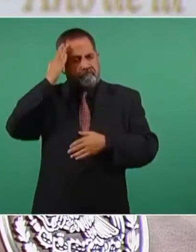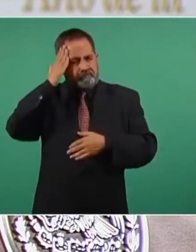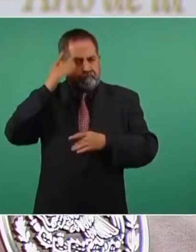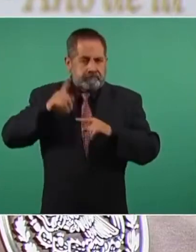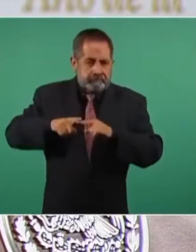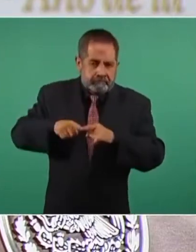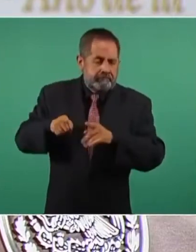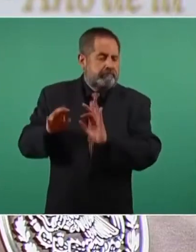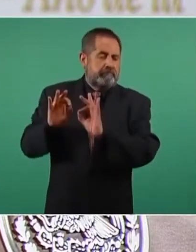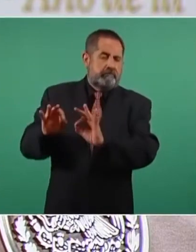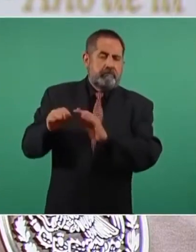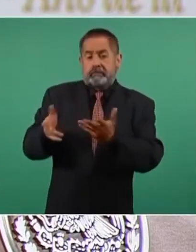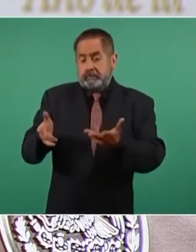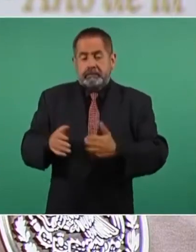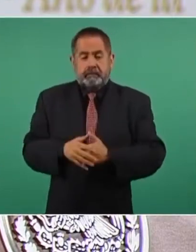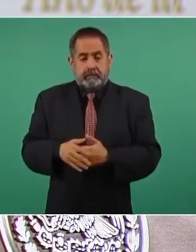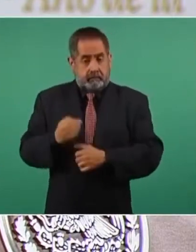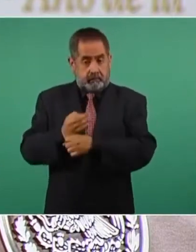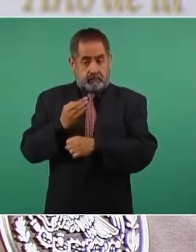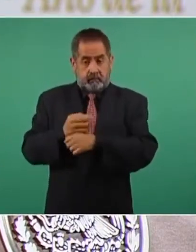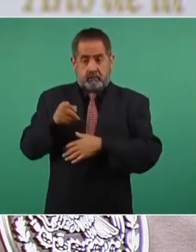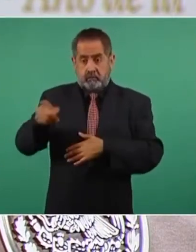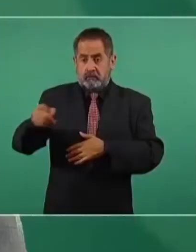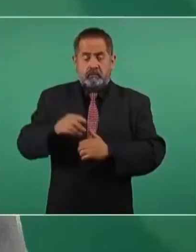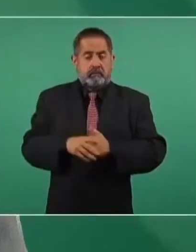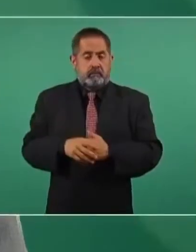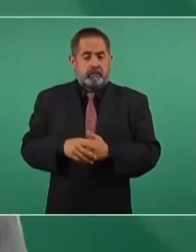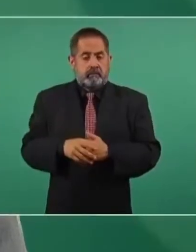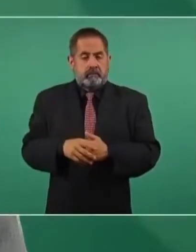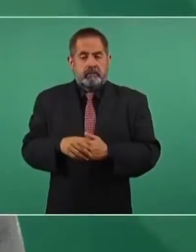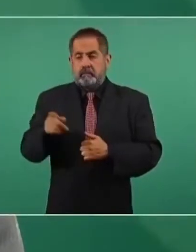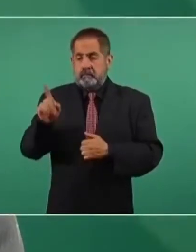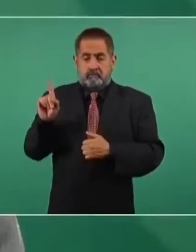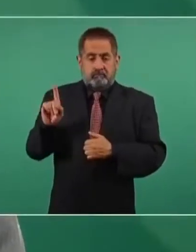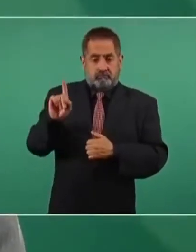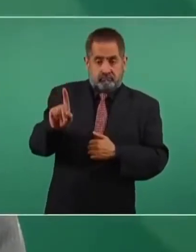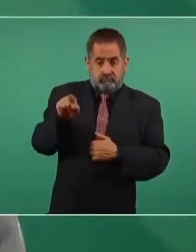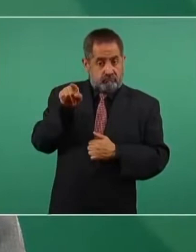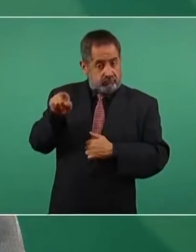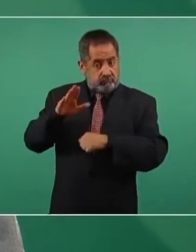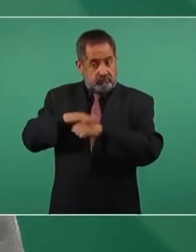en este caso la posibilidad,